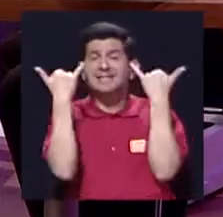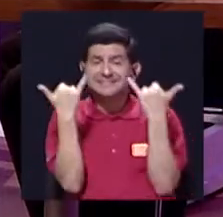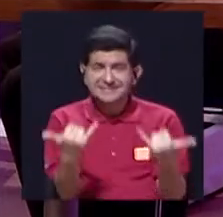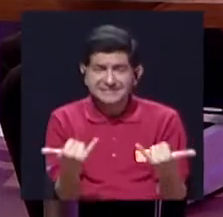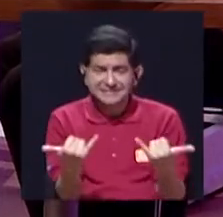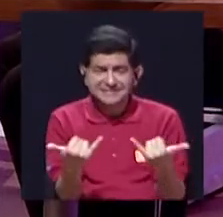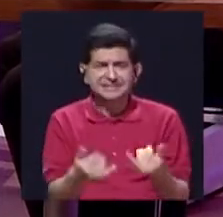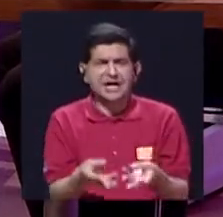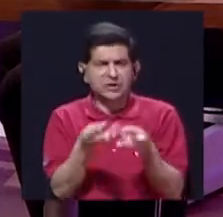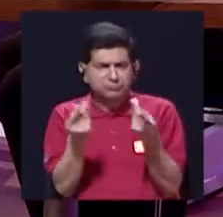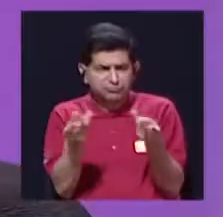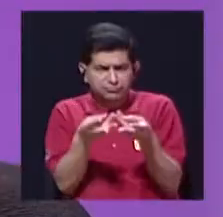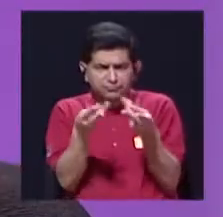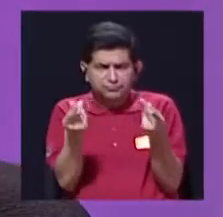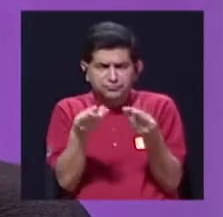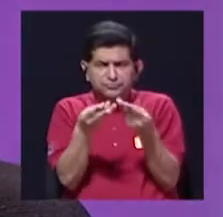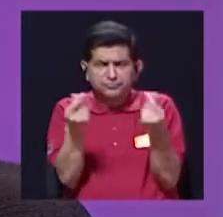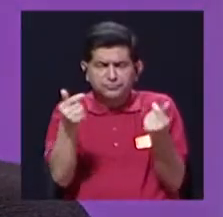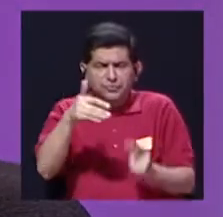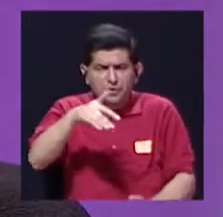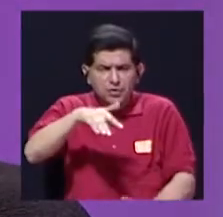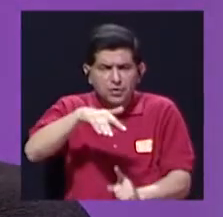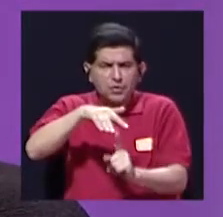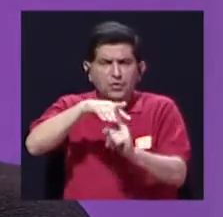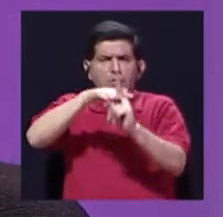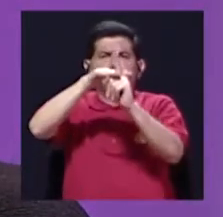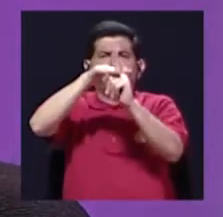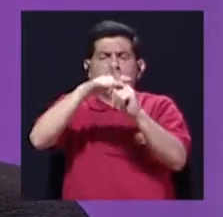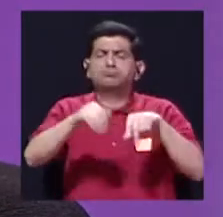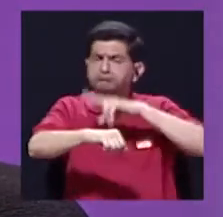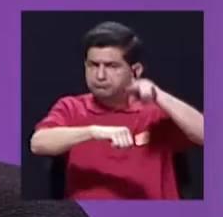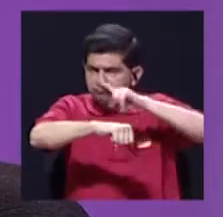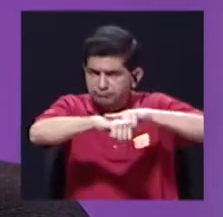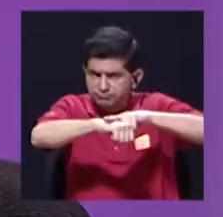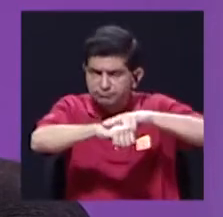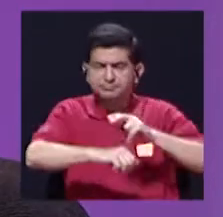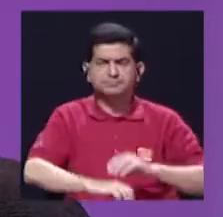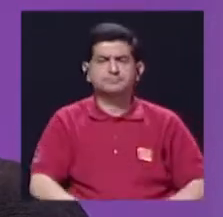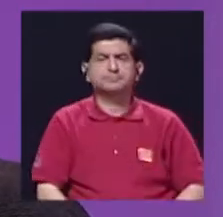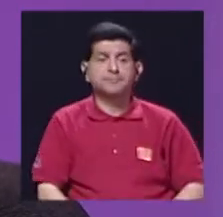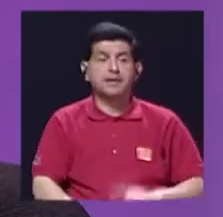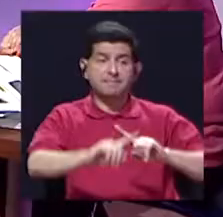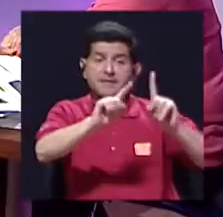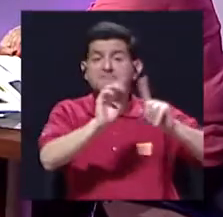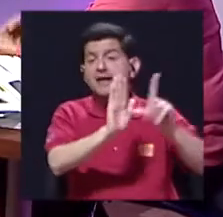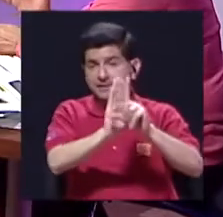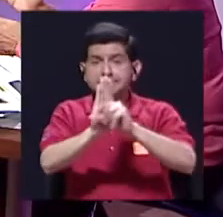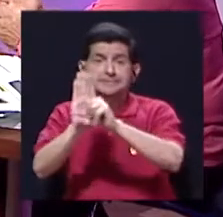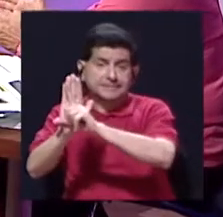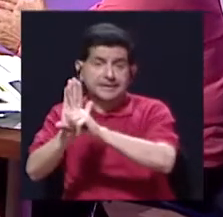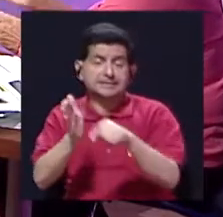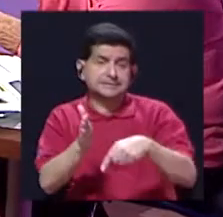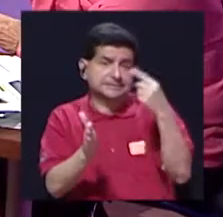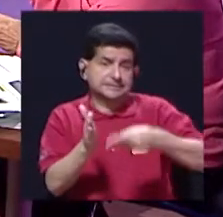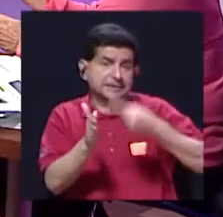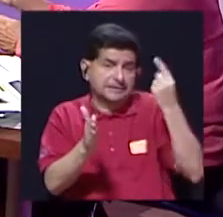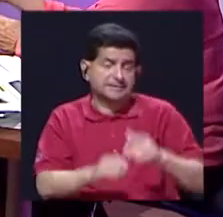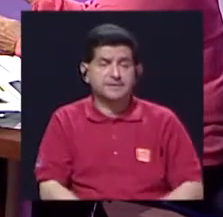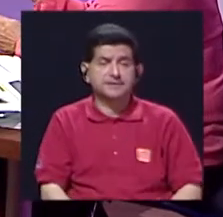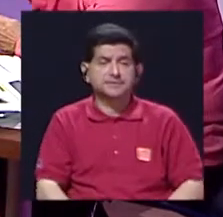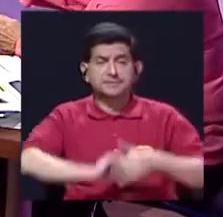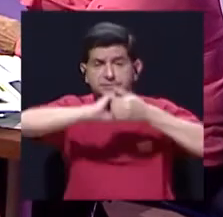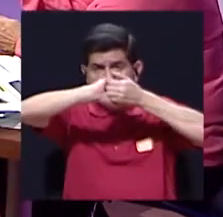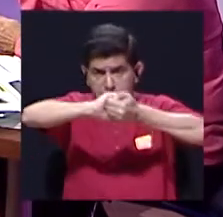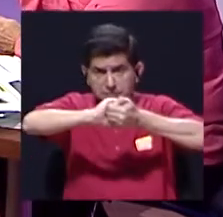ido generando, se ha ido haciendo común por leyes. En algunas veces, si las